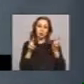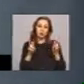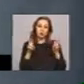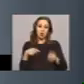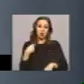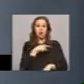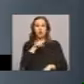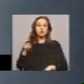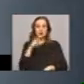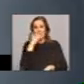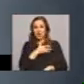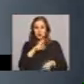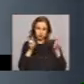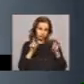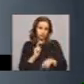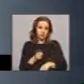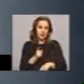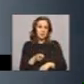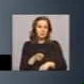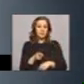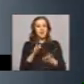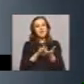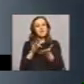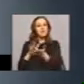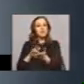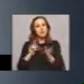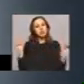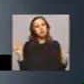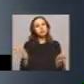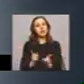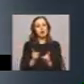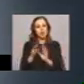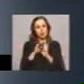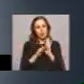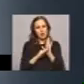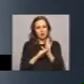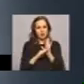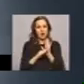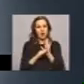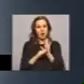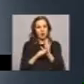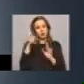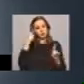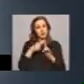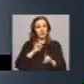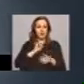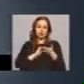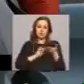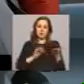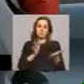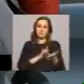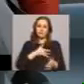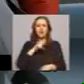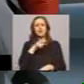Yo busco fragmentos y títulos que compendien bien el contenido o la intención que tengo con esta novela. Hablas también de